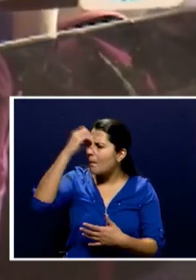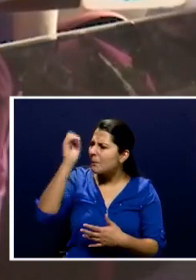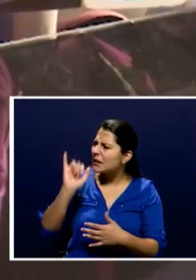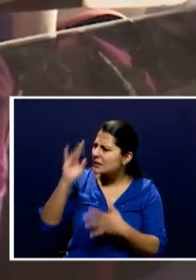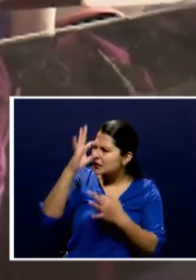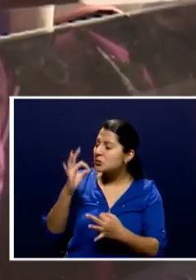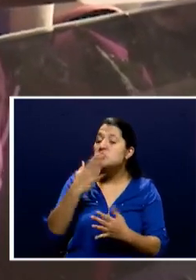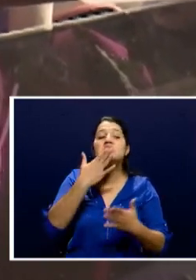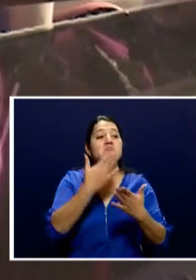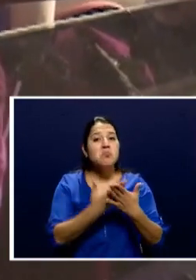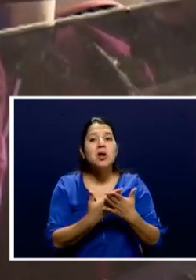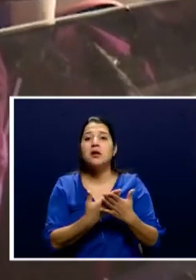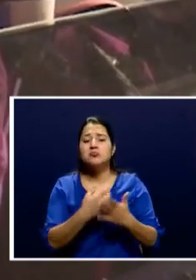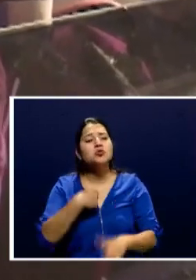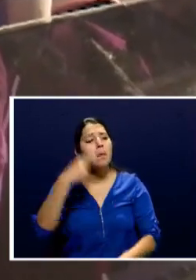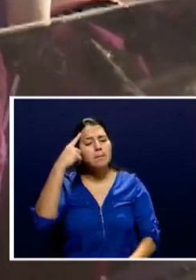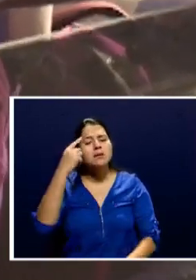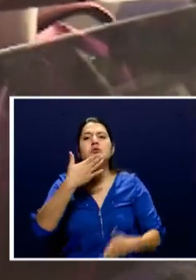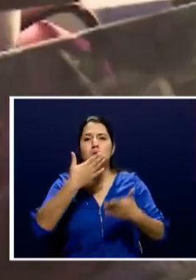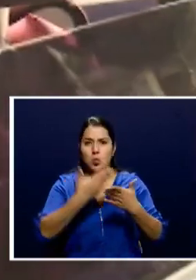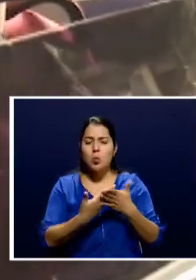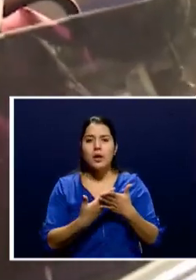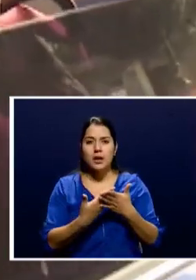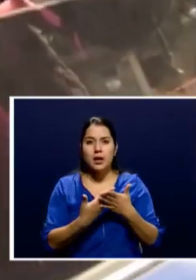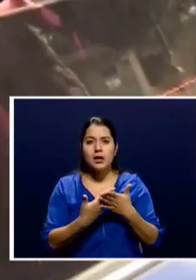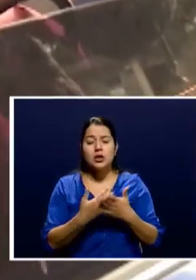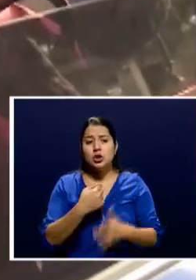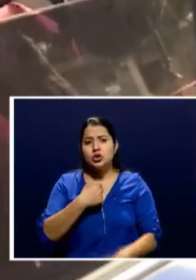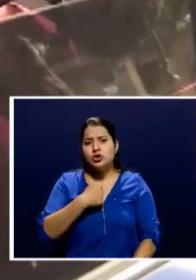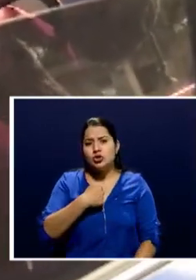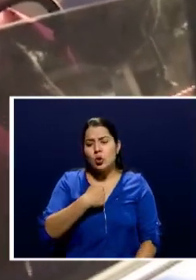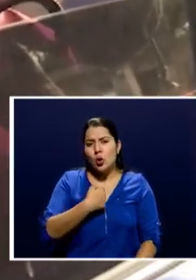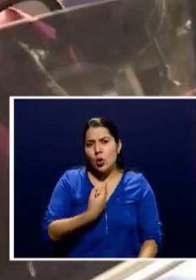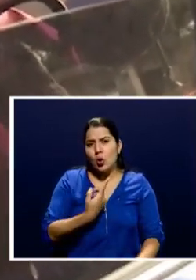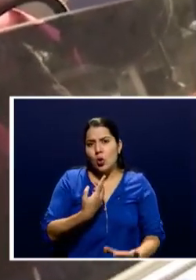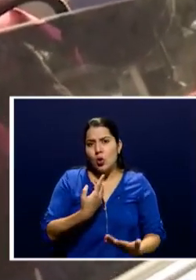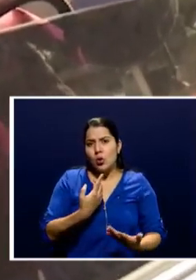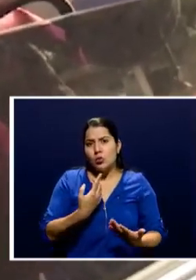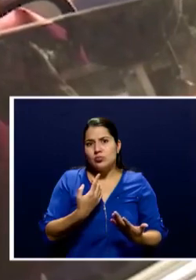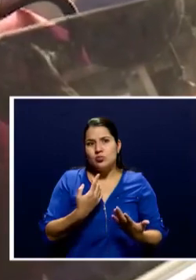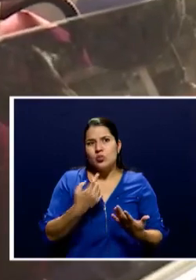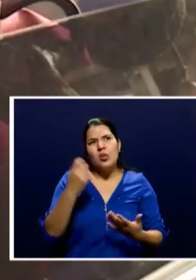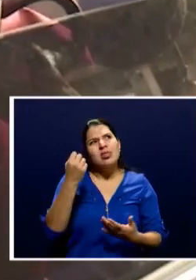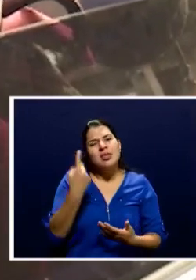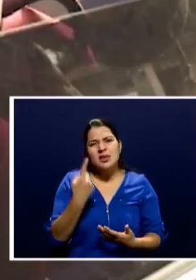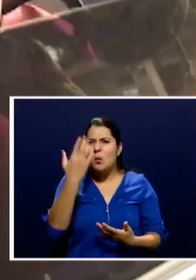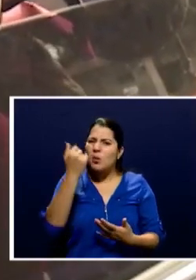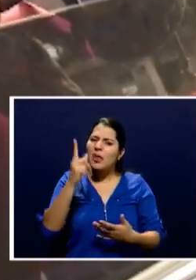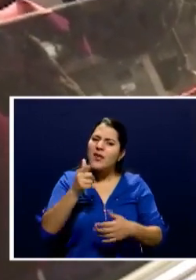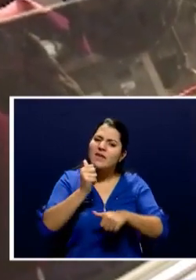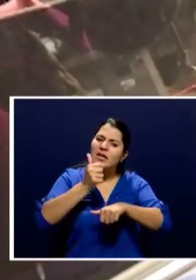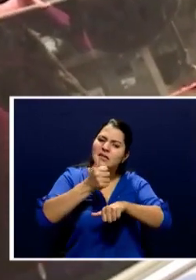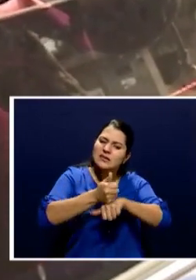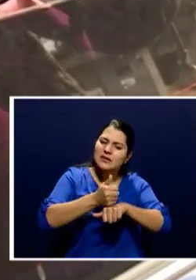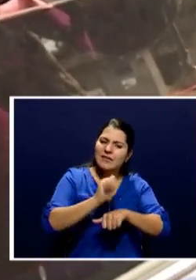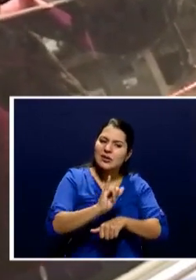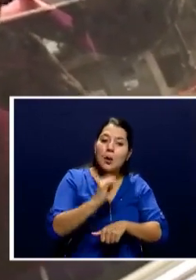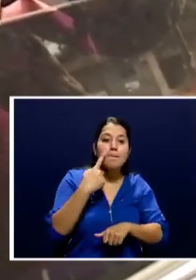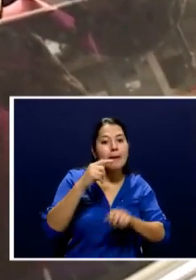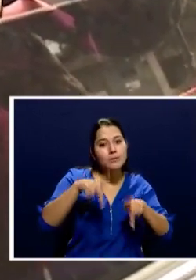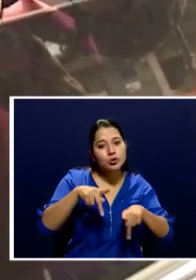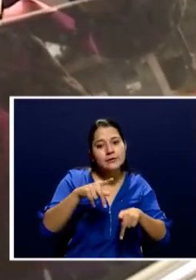buena, pienso que bastante buena, que más bien es increíble que nos tengan que poner eso para hacer caso, para